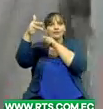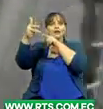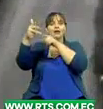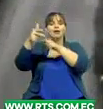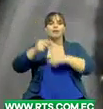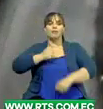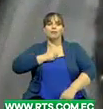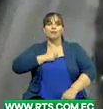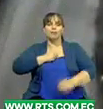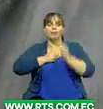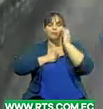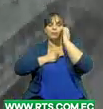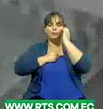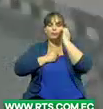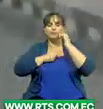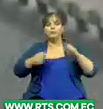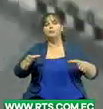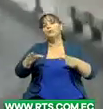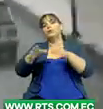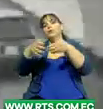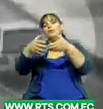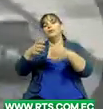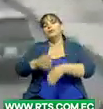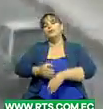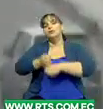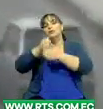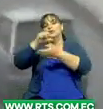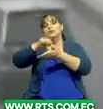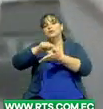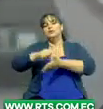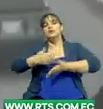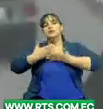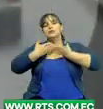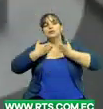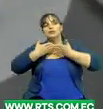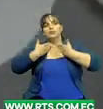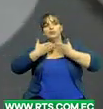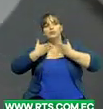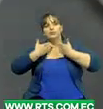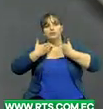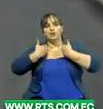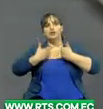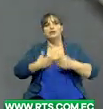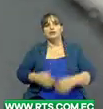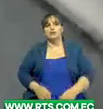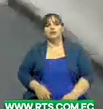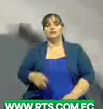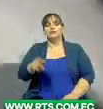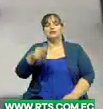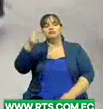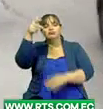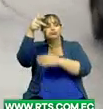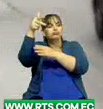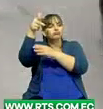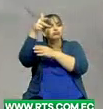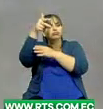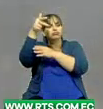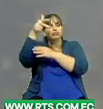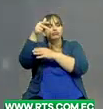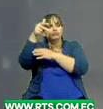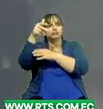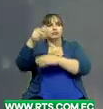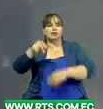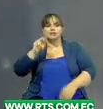Fíjese bien en este vehículo. Se trata de un automotor celeste, el cual está estacionado en la avenida José